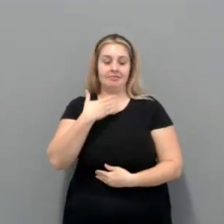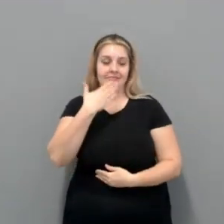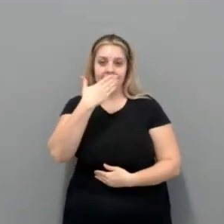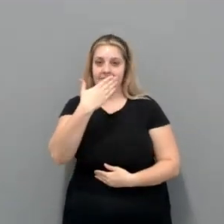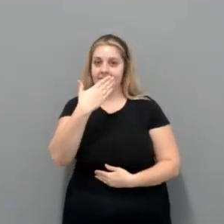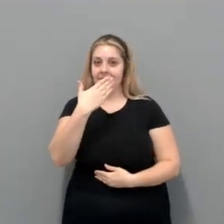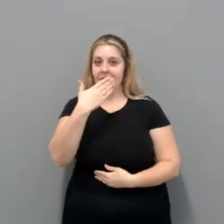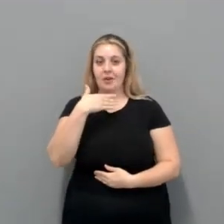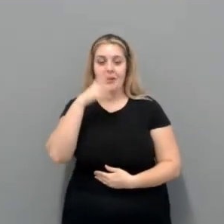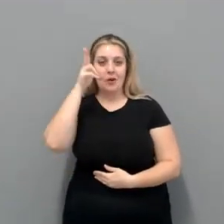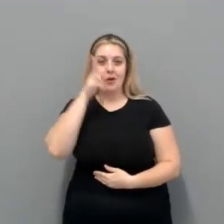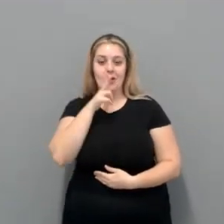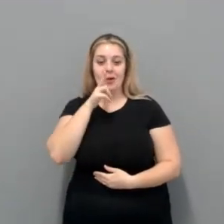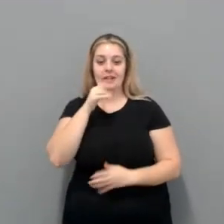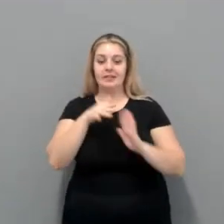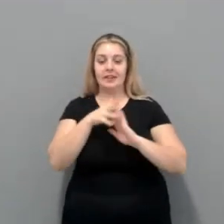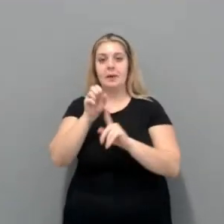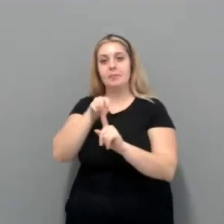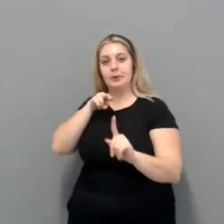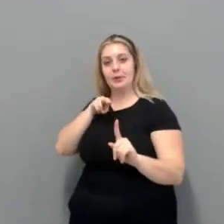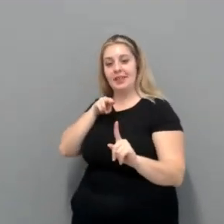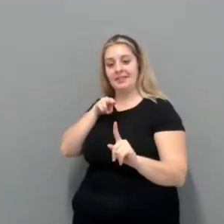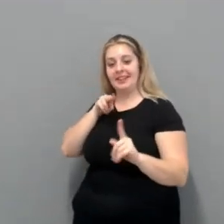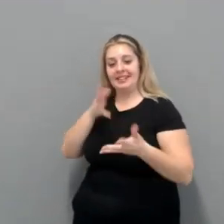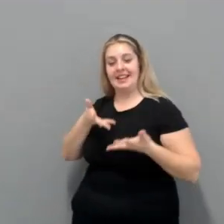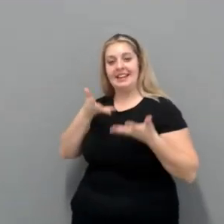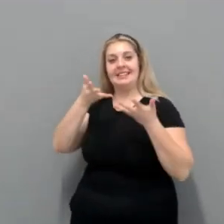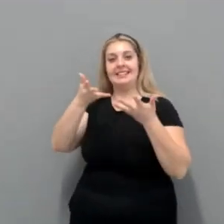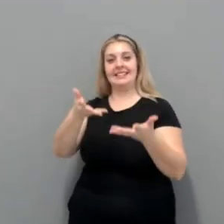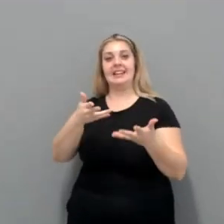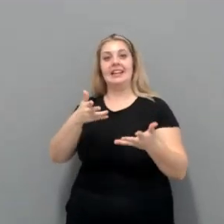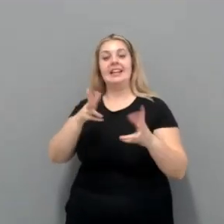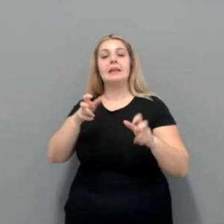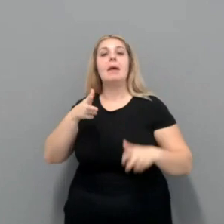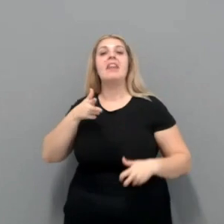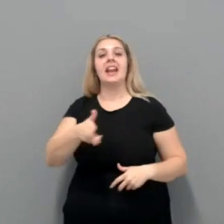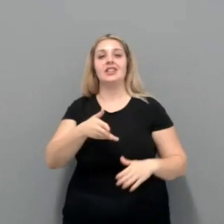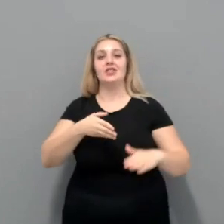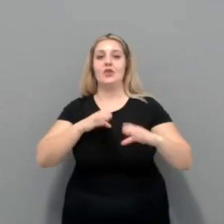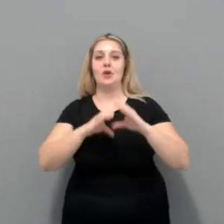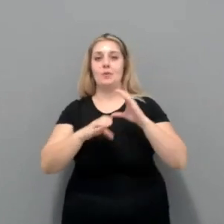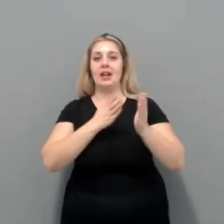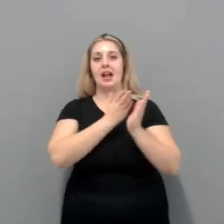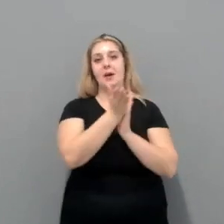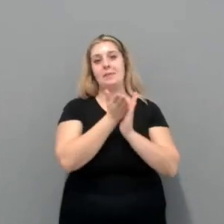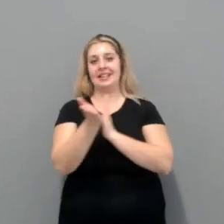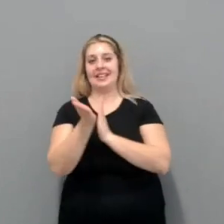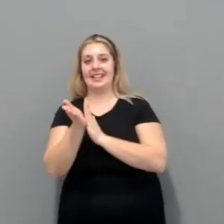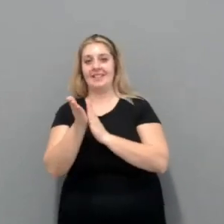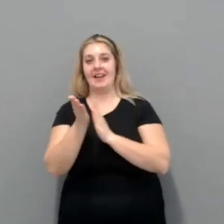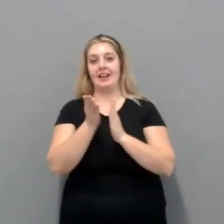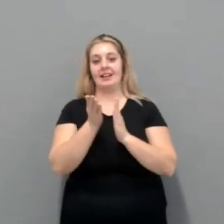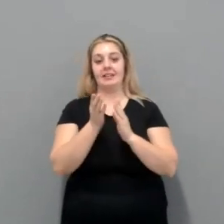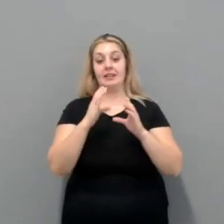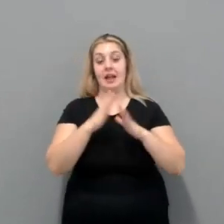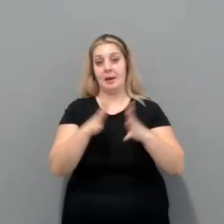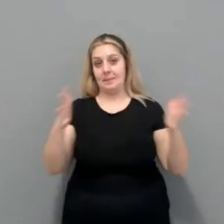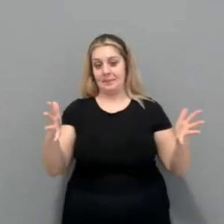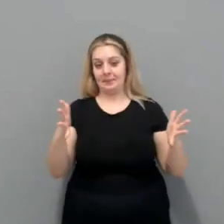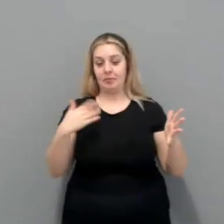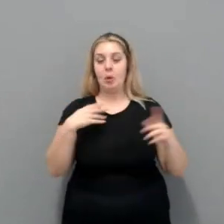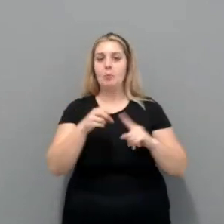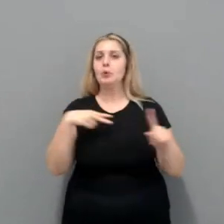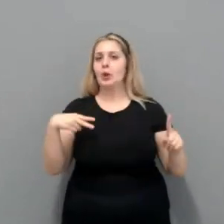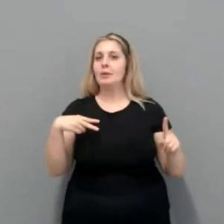acercar también desde otro punto de vista el derecho a la comunicación aumentativa y alternativa. Bueno, el punto de